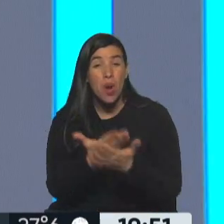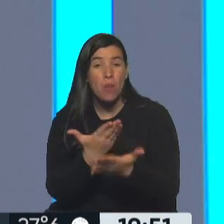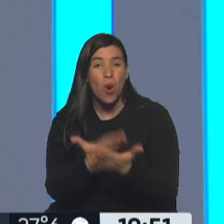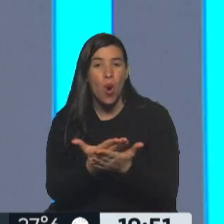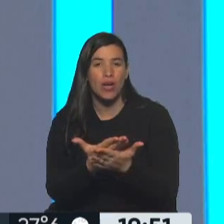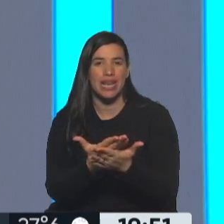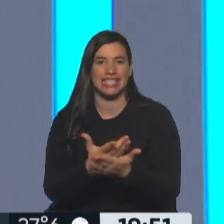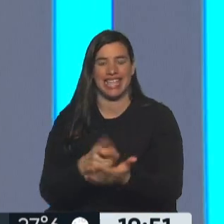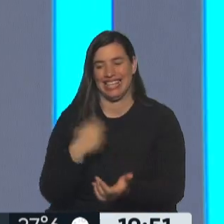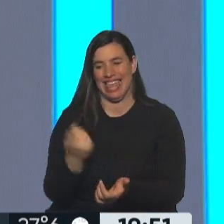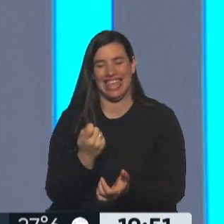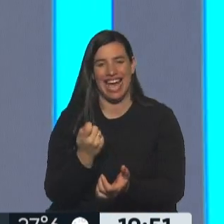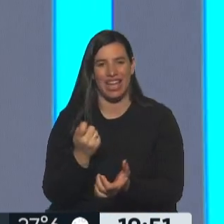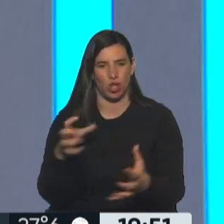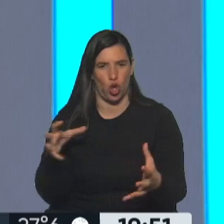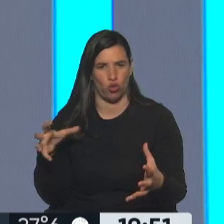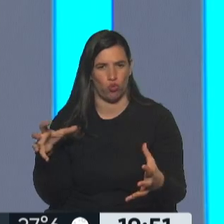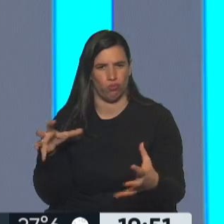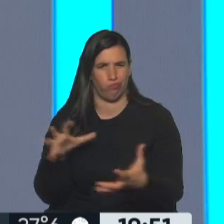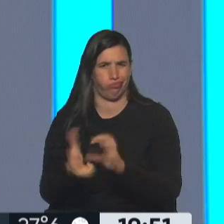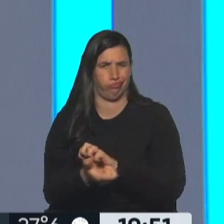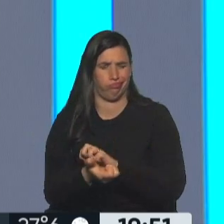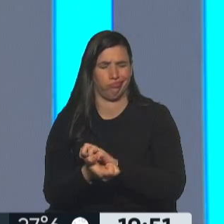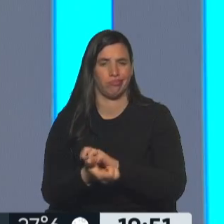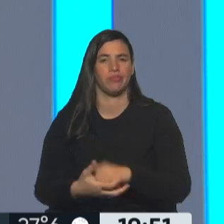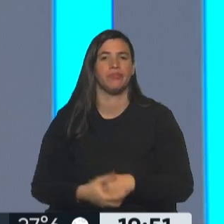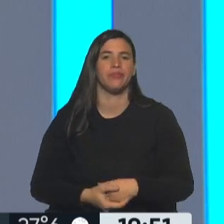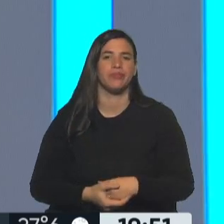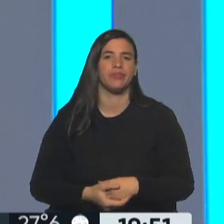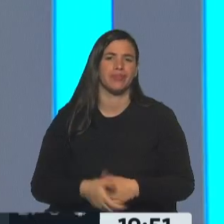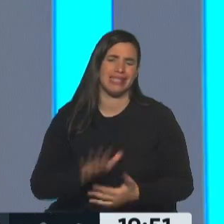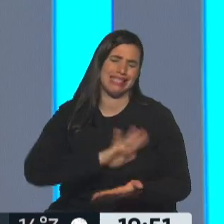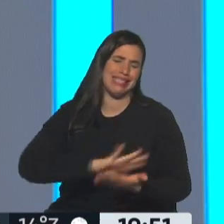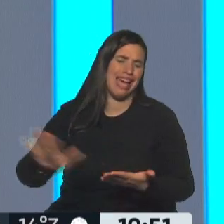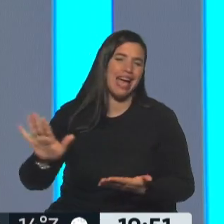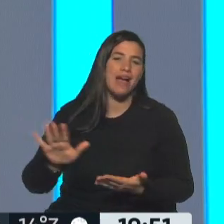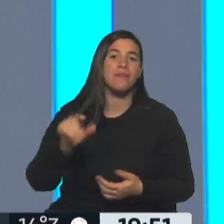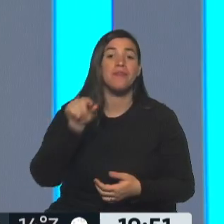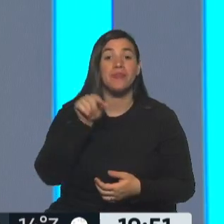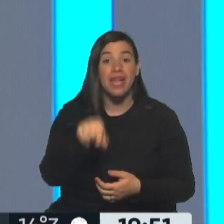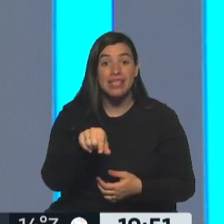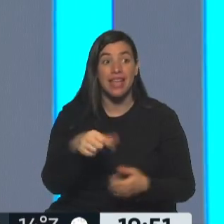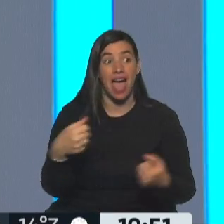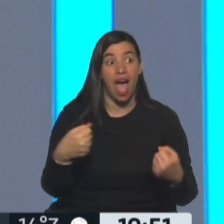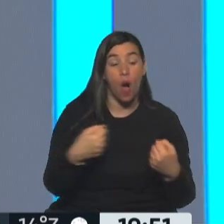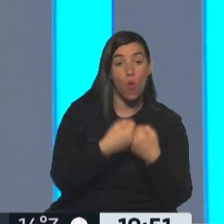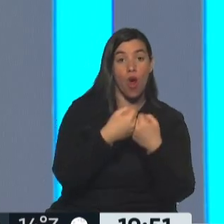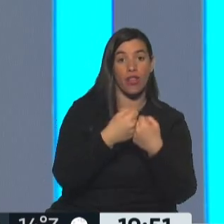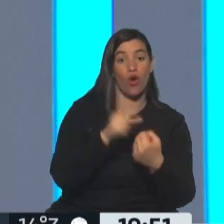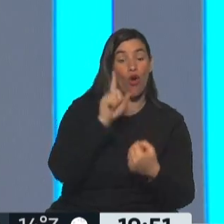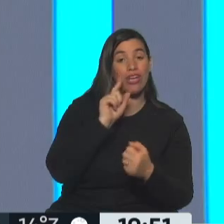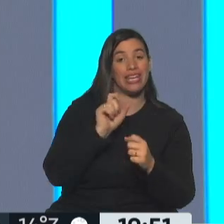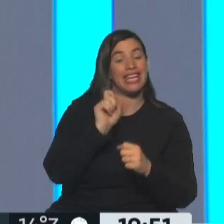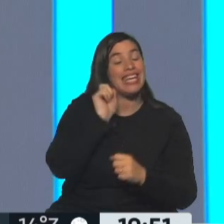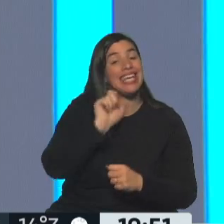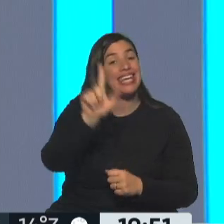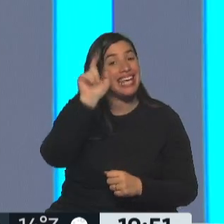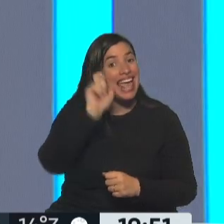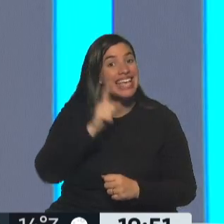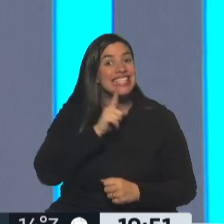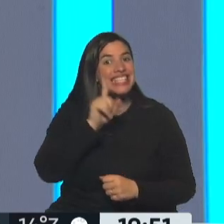tuve la desdicha de escuchar largamente a Dante Sica, que no sé por qué no está preso, sinceramente, porque tiene causas